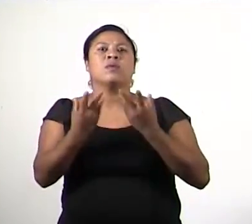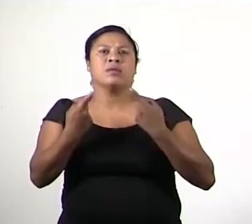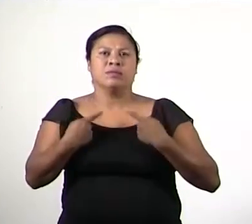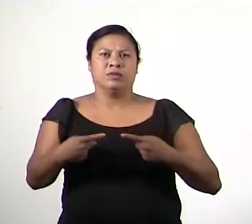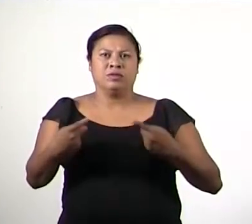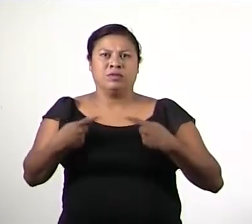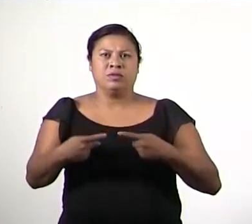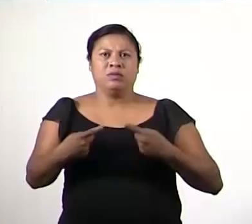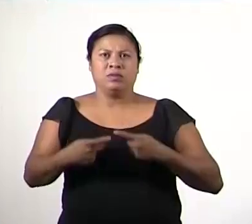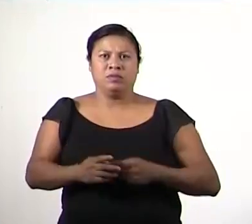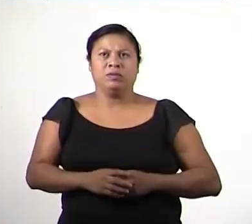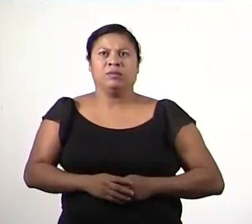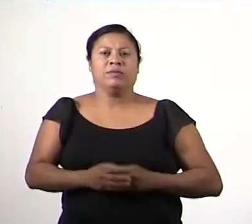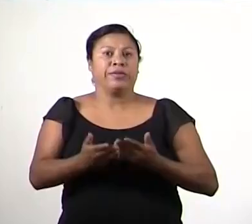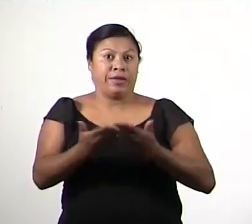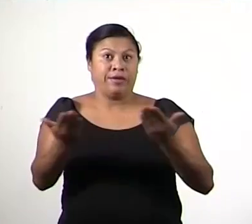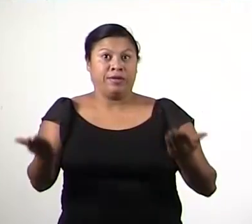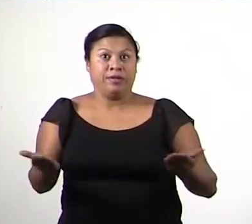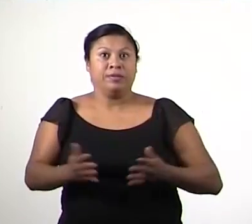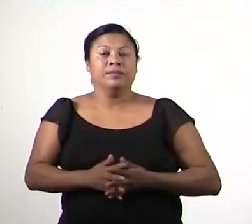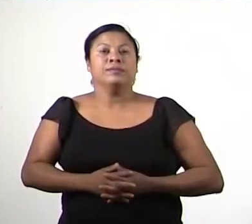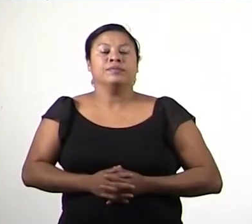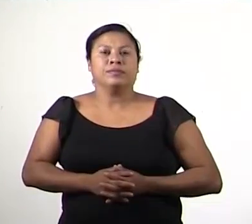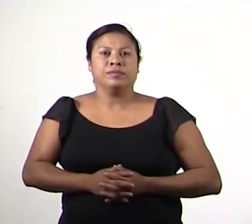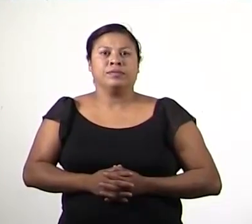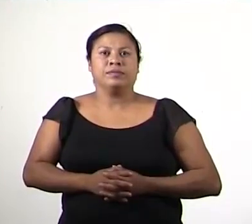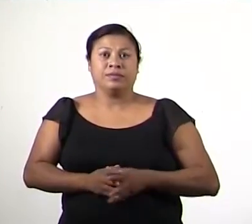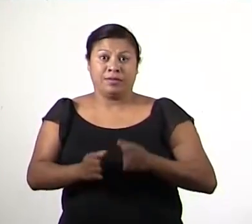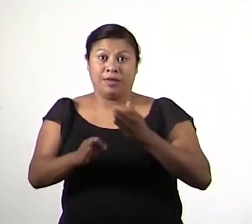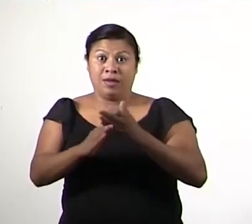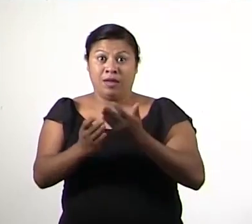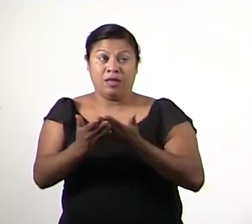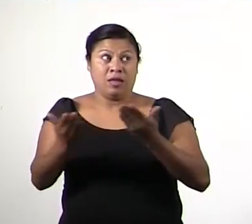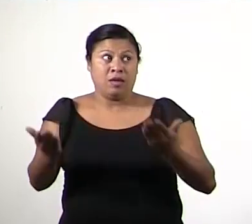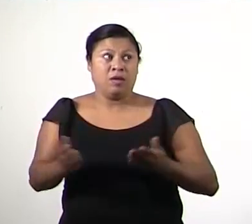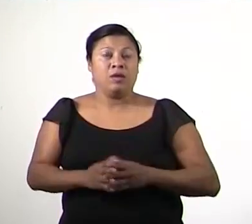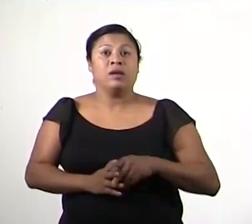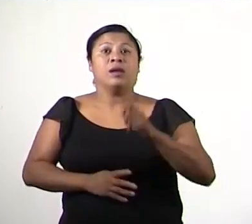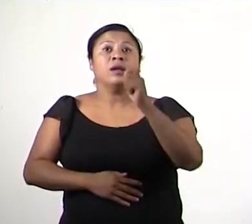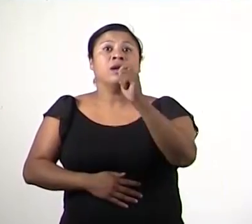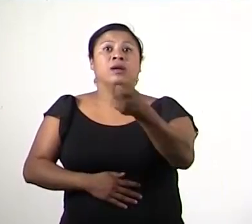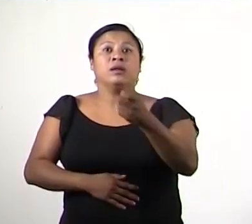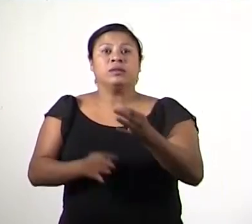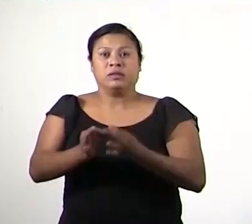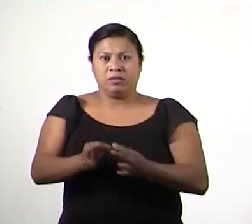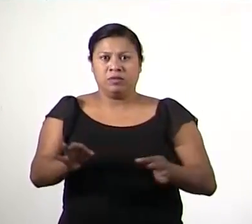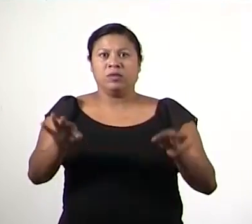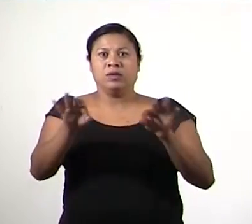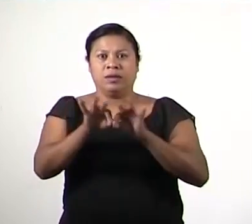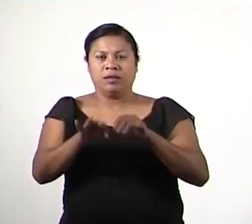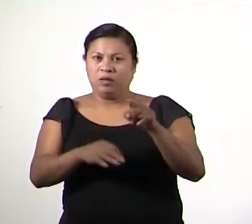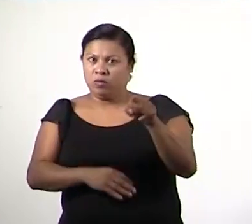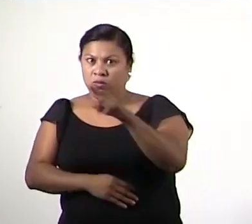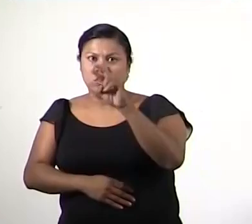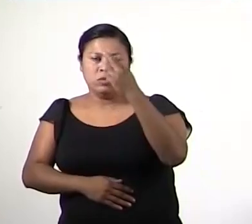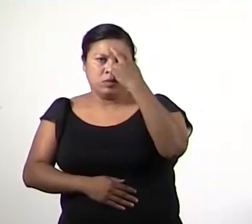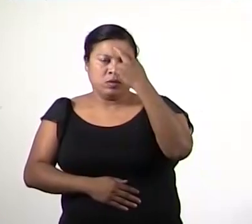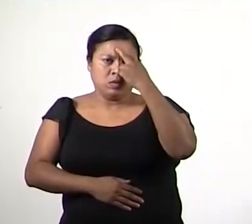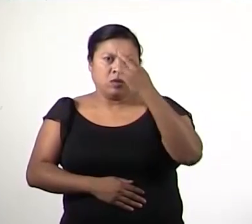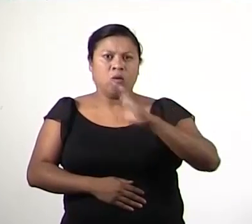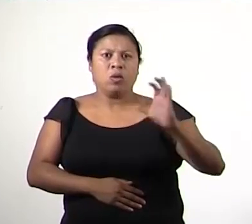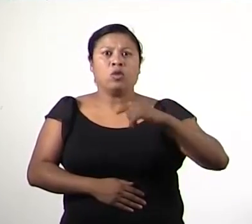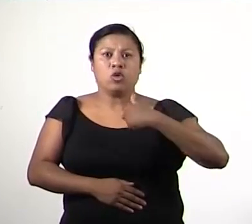¿Sale? Ahora, en esta parte es importante recordar, cuando yo